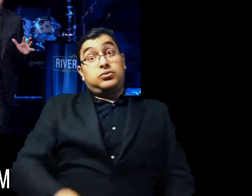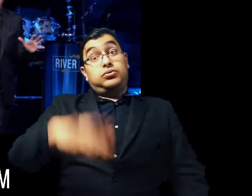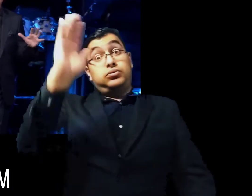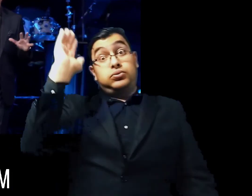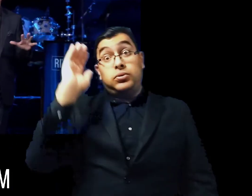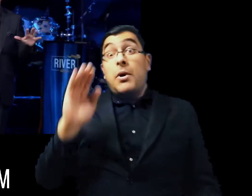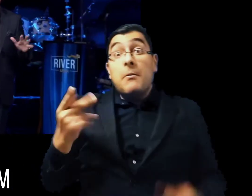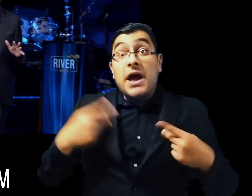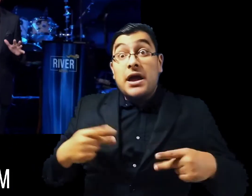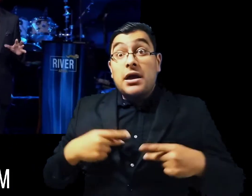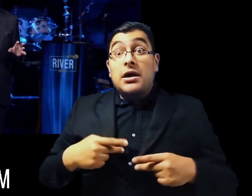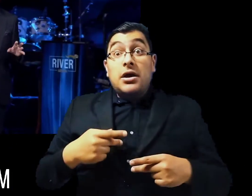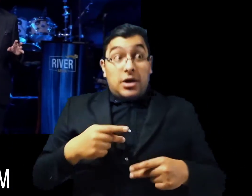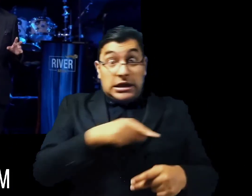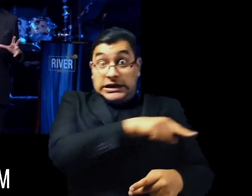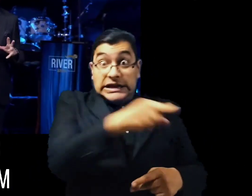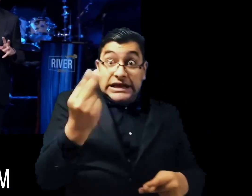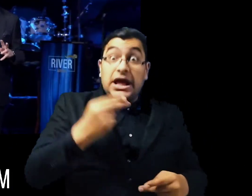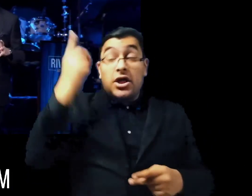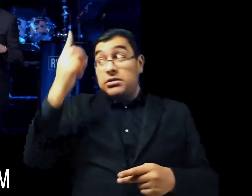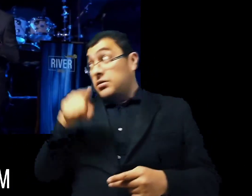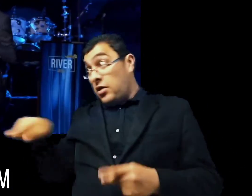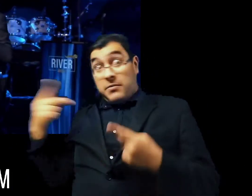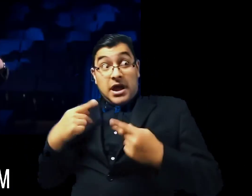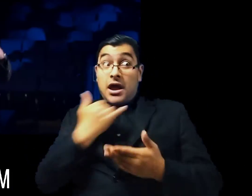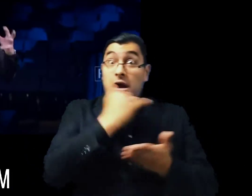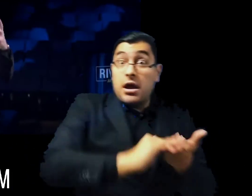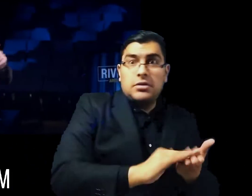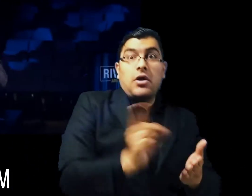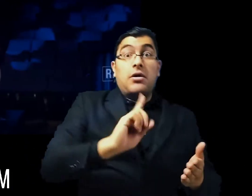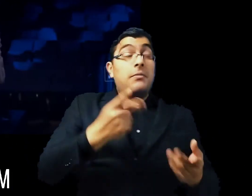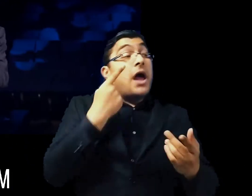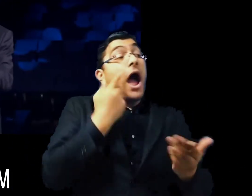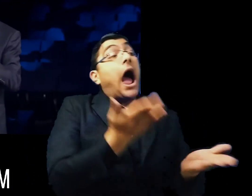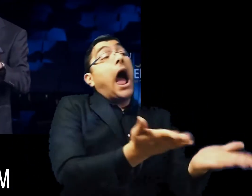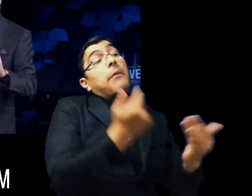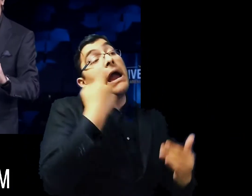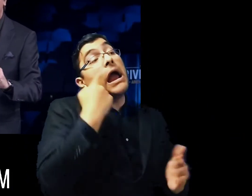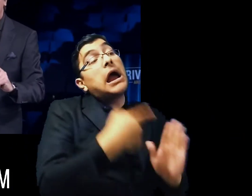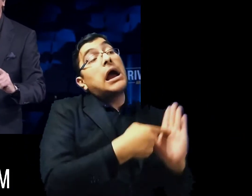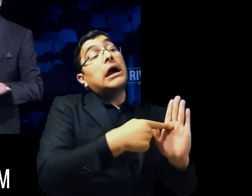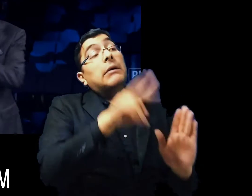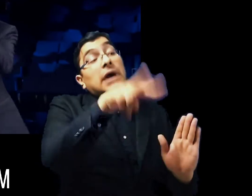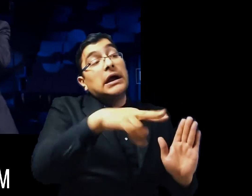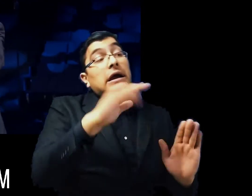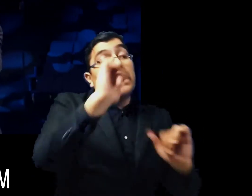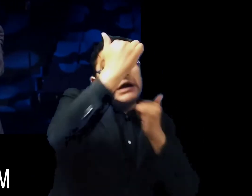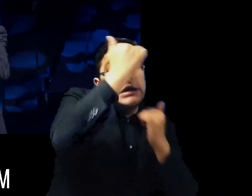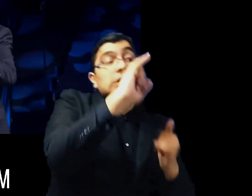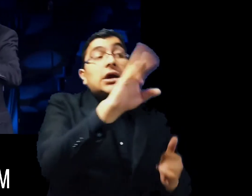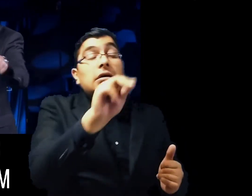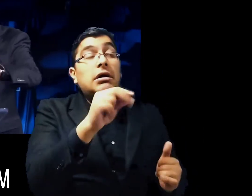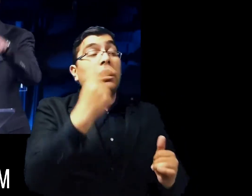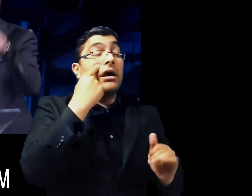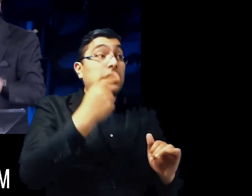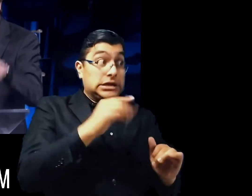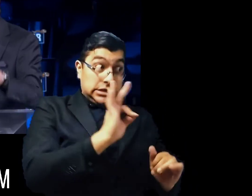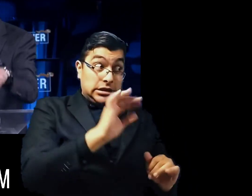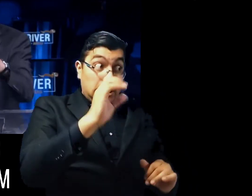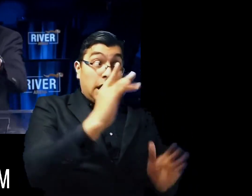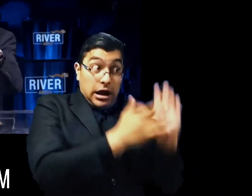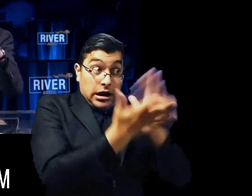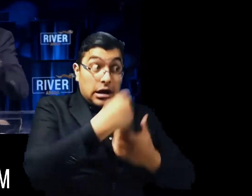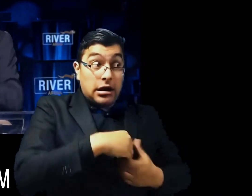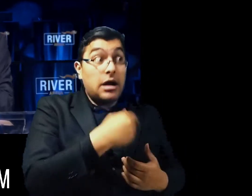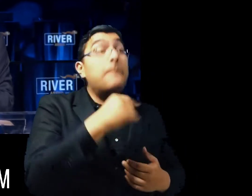perdón de la gente, sino solo el de Dios. Porque la gente lo que hace es pedir frutos, muchos frutos al que viene. Y que predique en la tele, ¿eh? Si es famoso, que predique